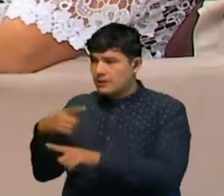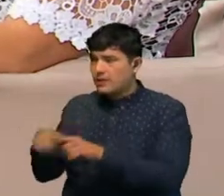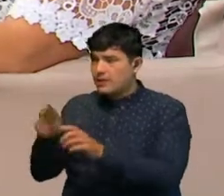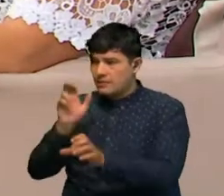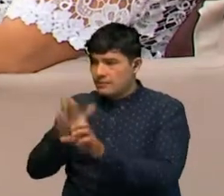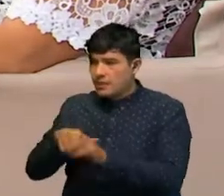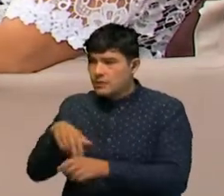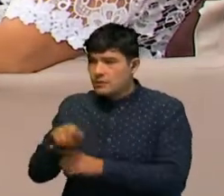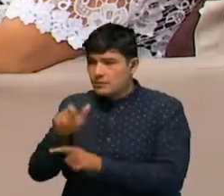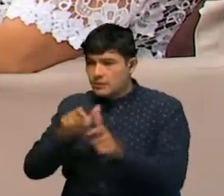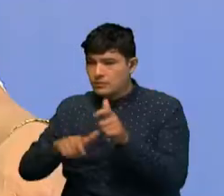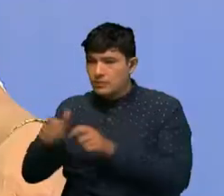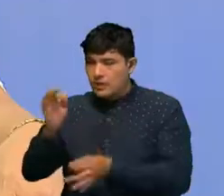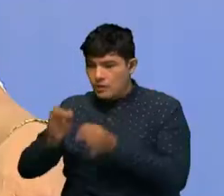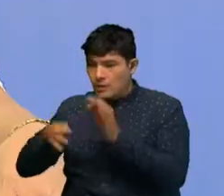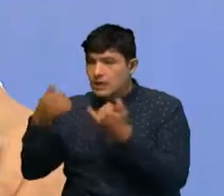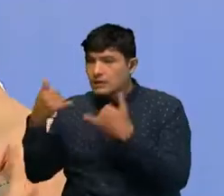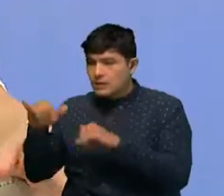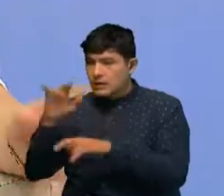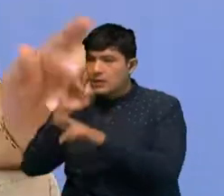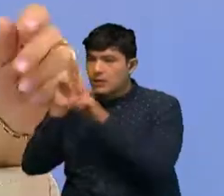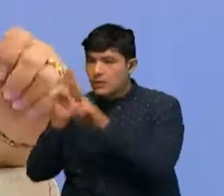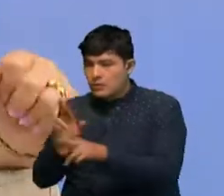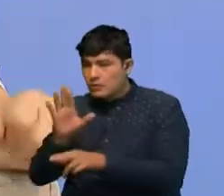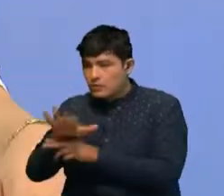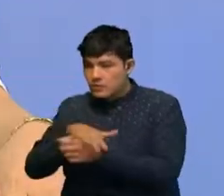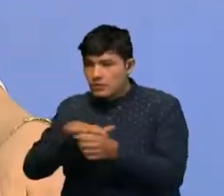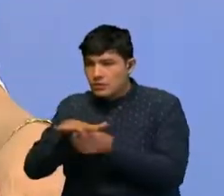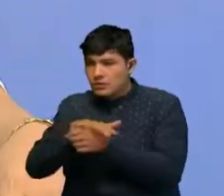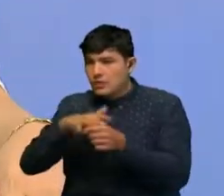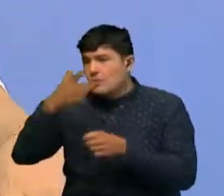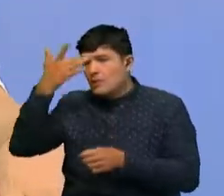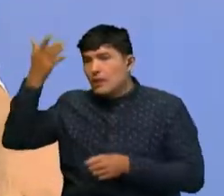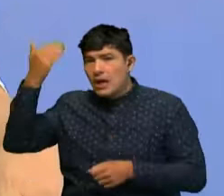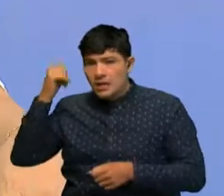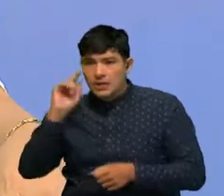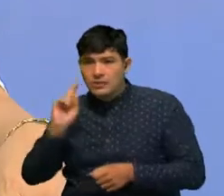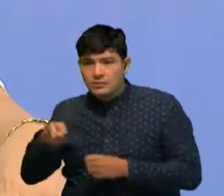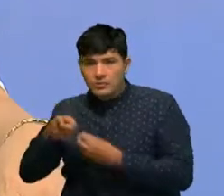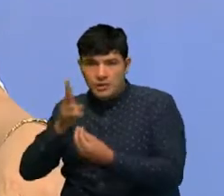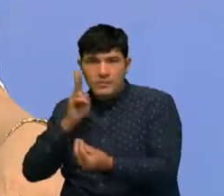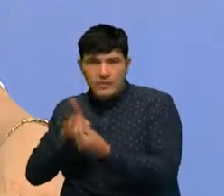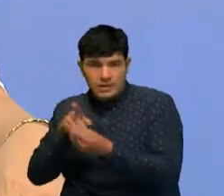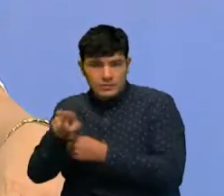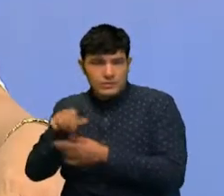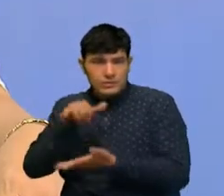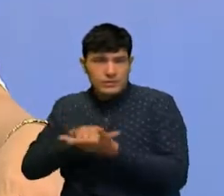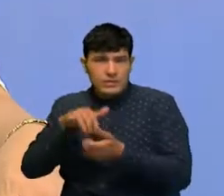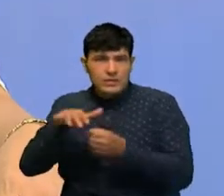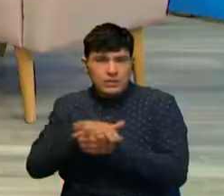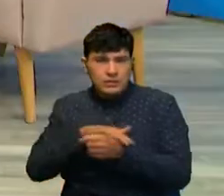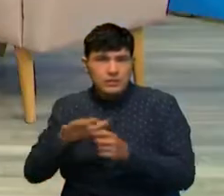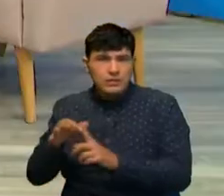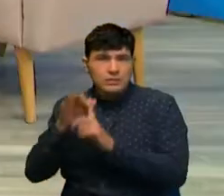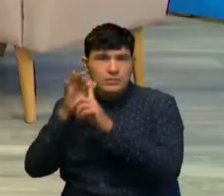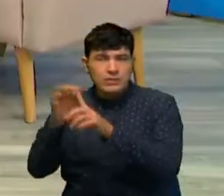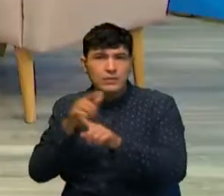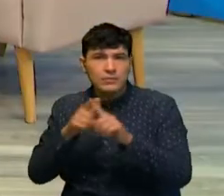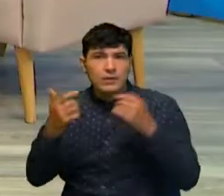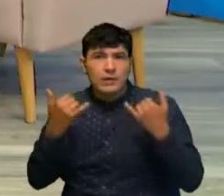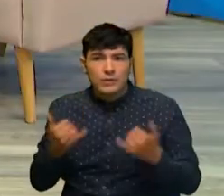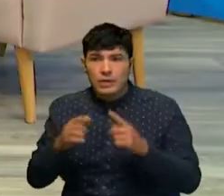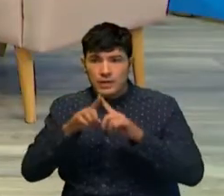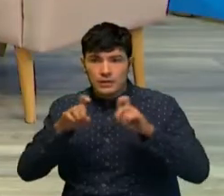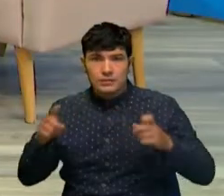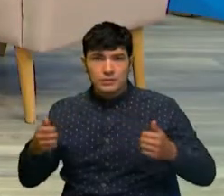jueces laborales se han dado cuenta de esa situación, porque inclusive ellos fueron hasta víctimas de esa misma situación en particular. Estas bueno, son las cosas buenas